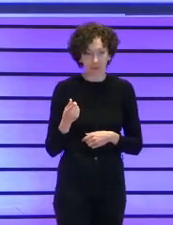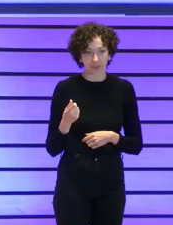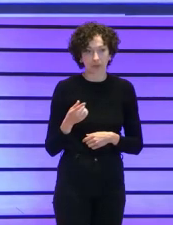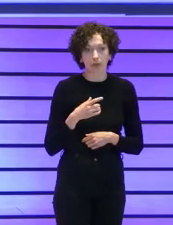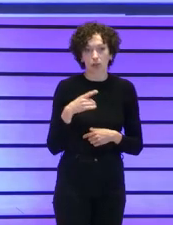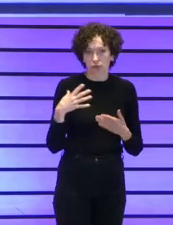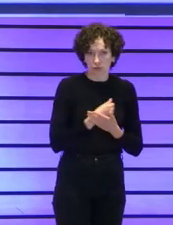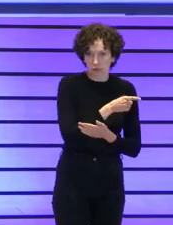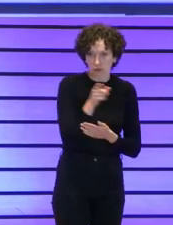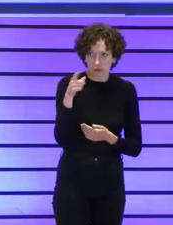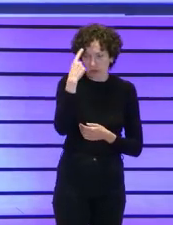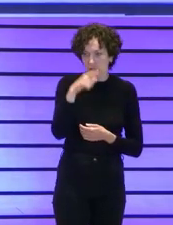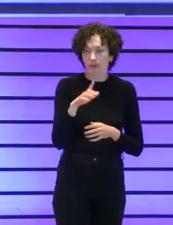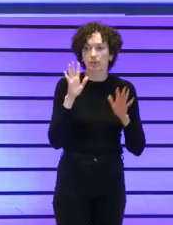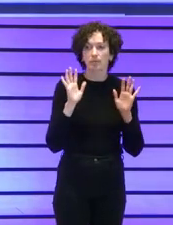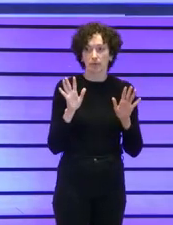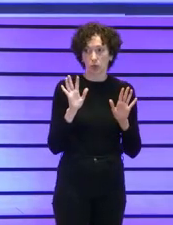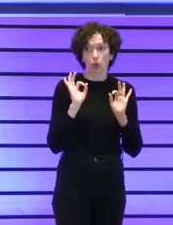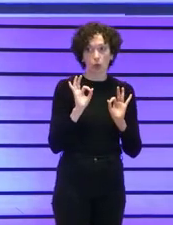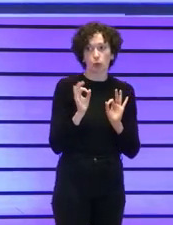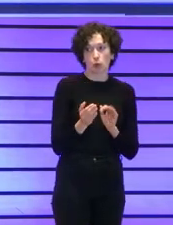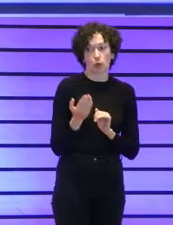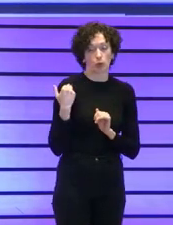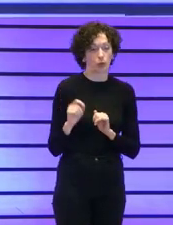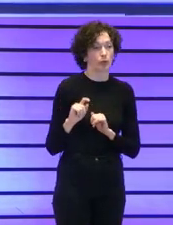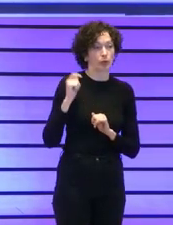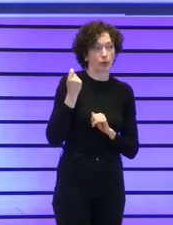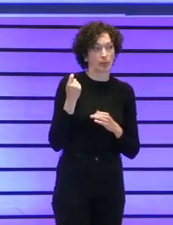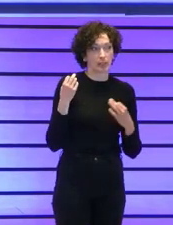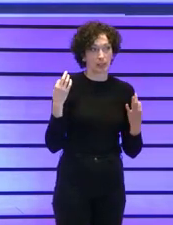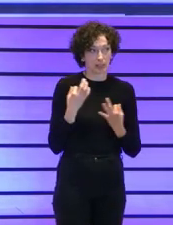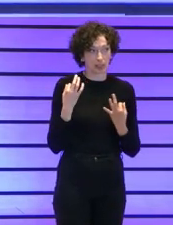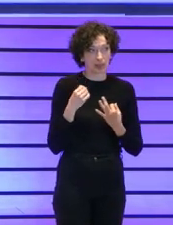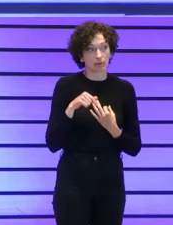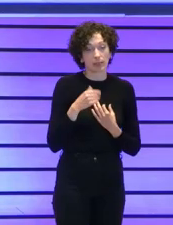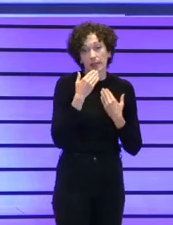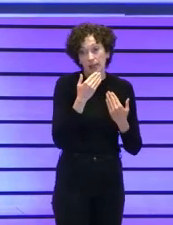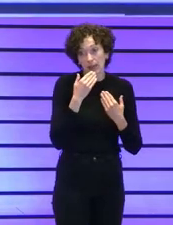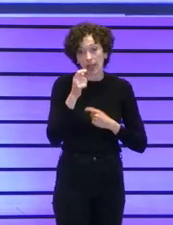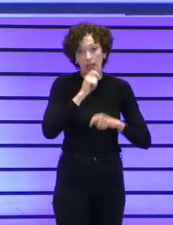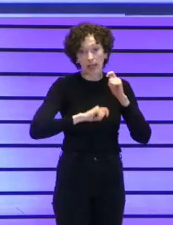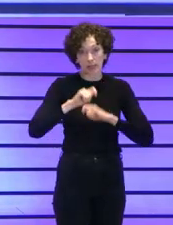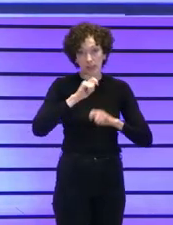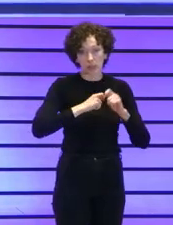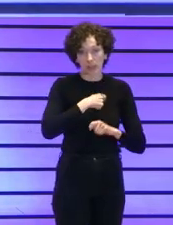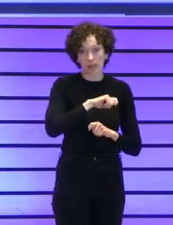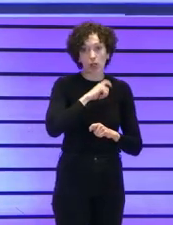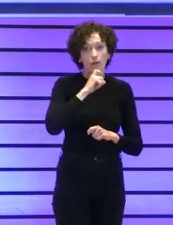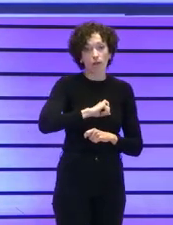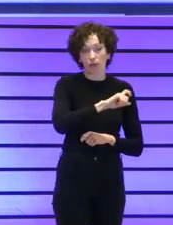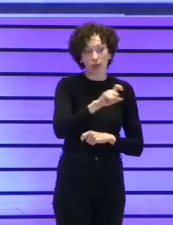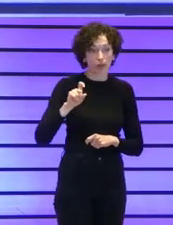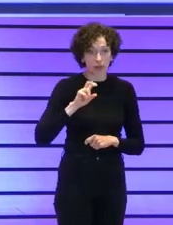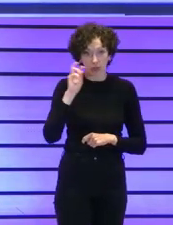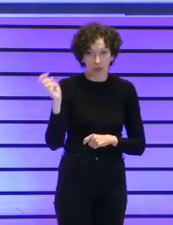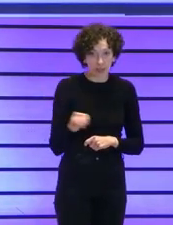Probablemente todos lo sabéis, pero acaba de conseguirse, fundamentalmente desde la Asociación Española de Fundaciones, una mejora en